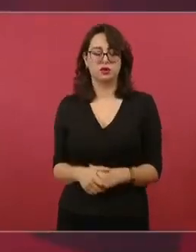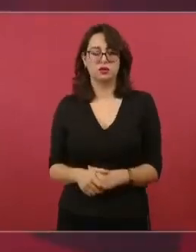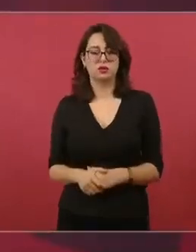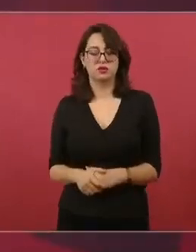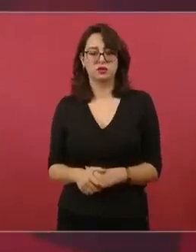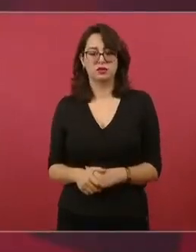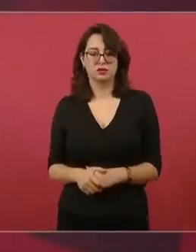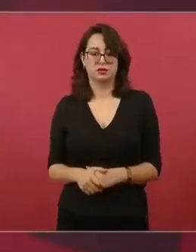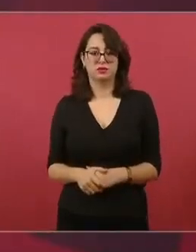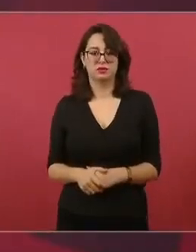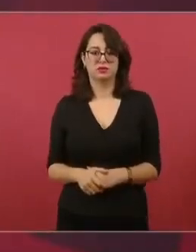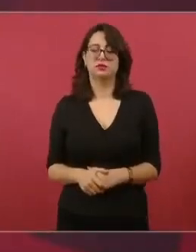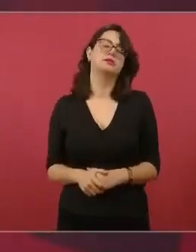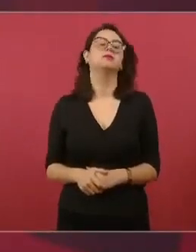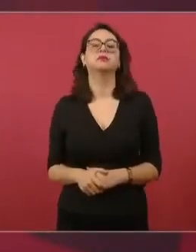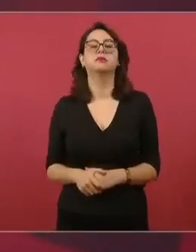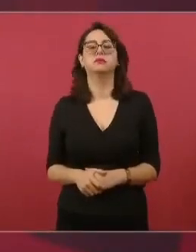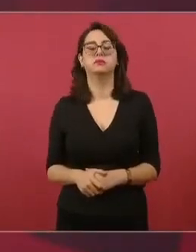por todo,